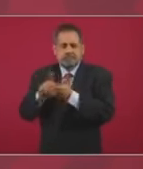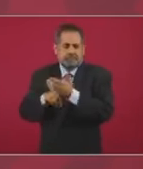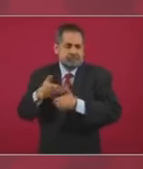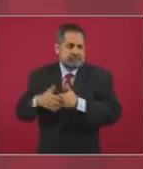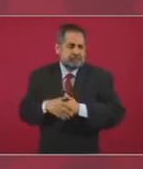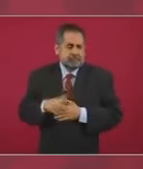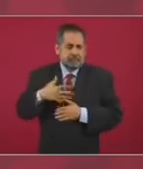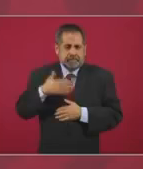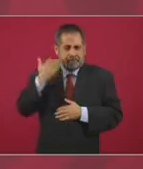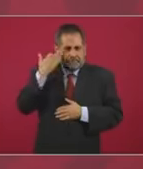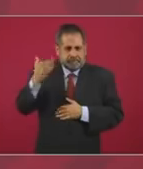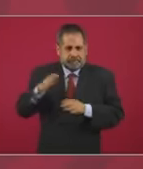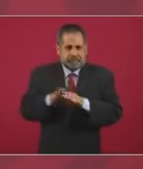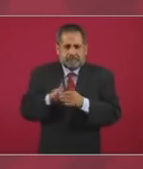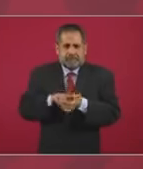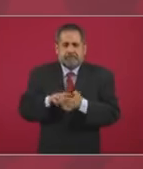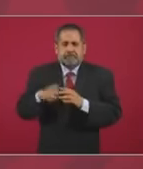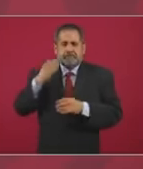el periodo ordinario